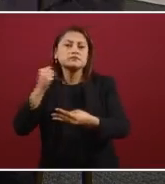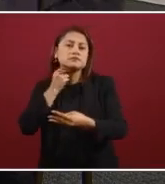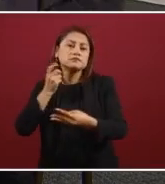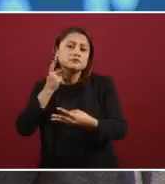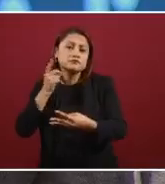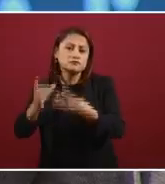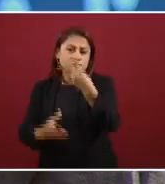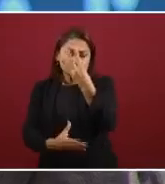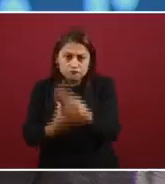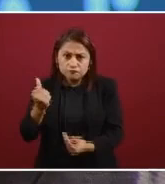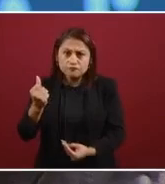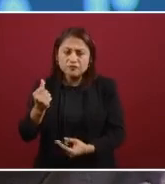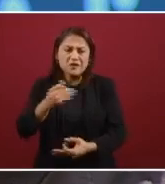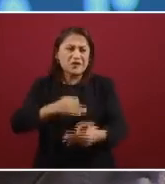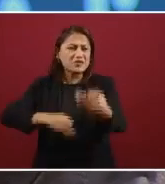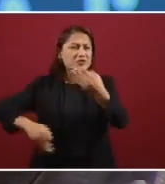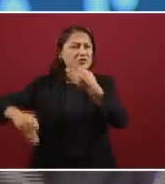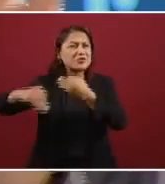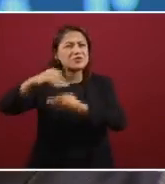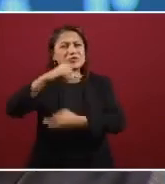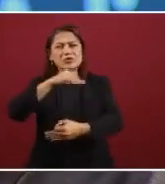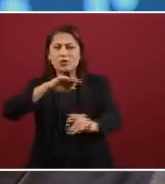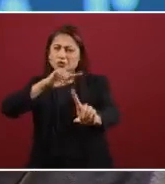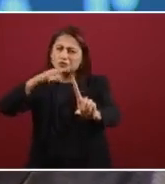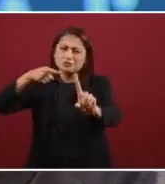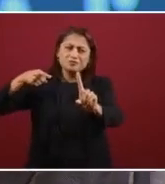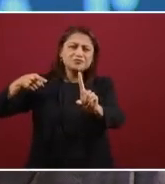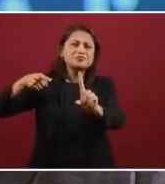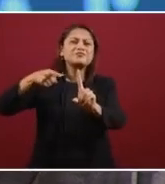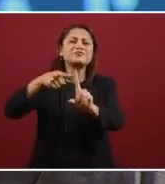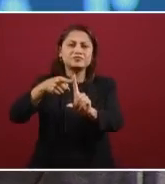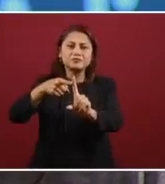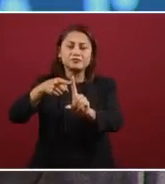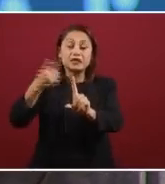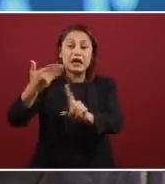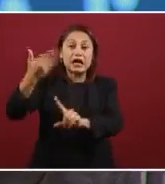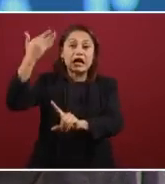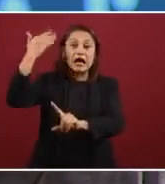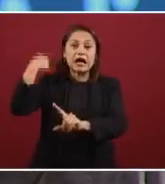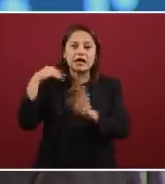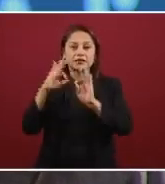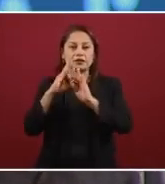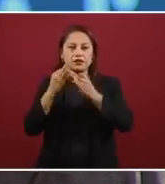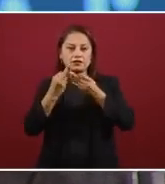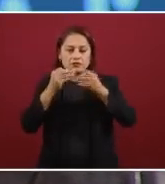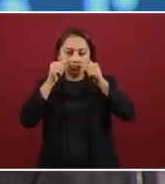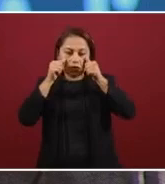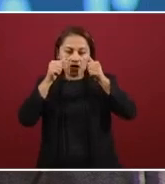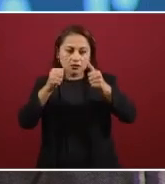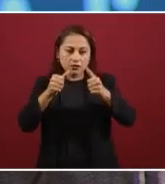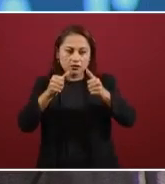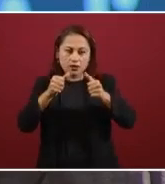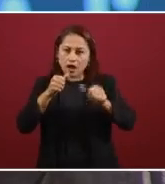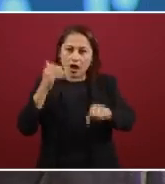y judicial, para girar 180 grados hacia un modelo de inclusión que nos lleve